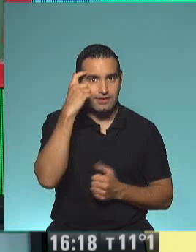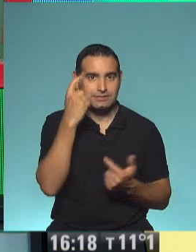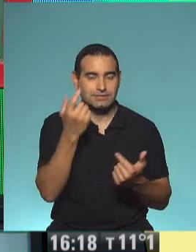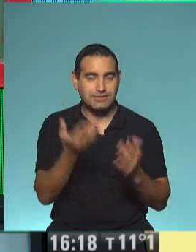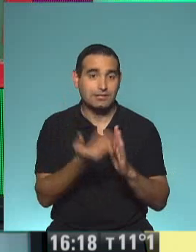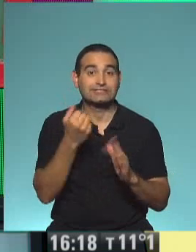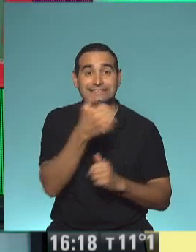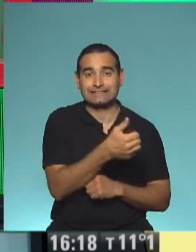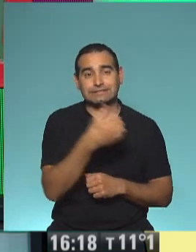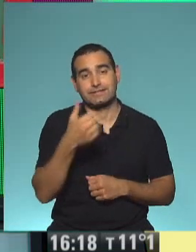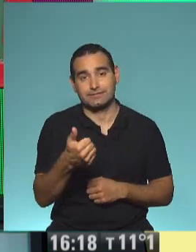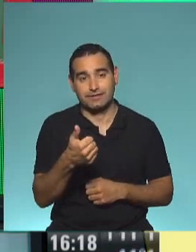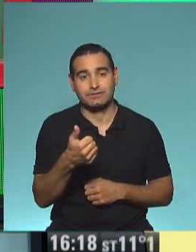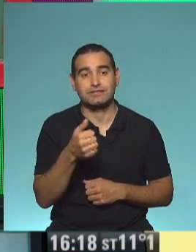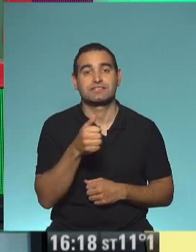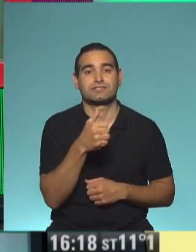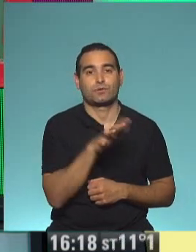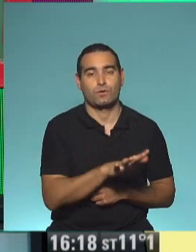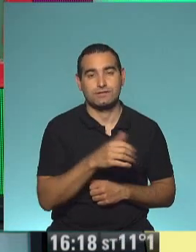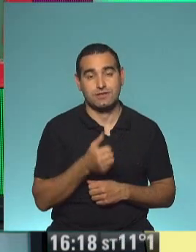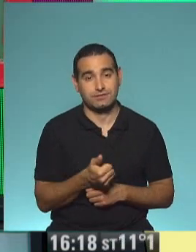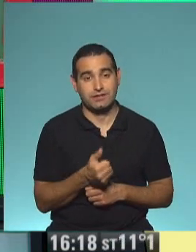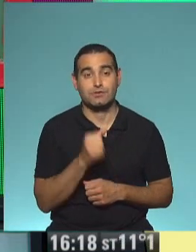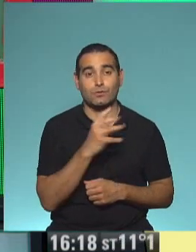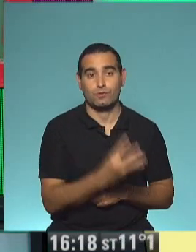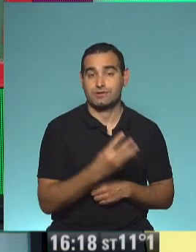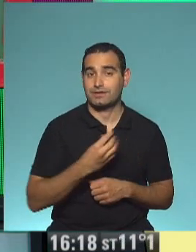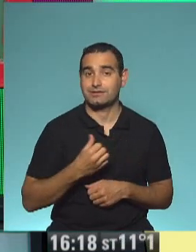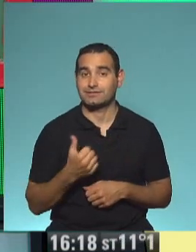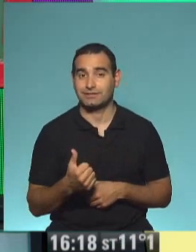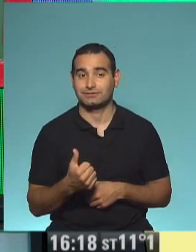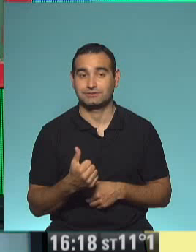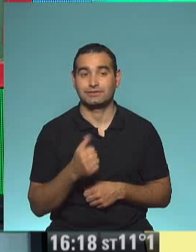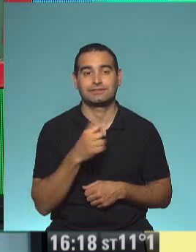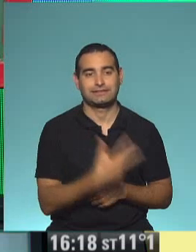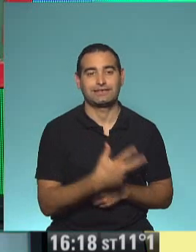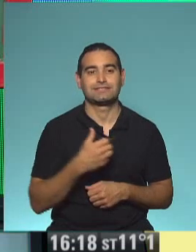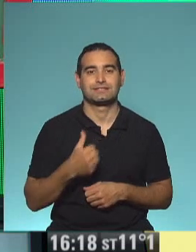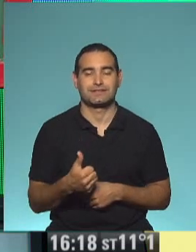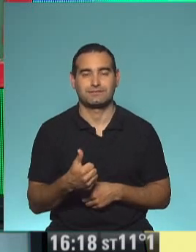66, 56, 46, 36.